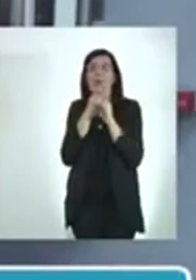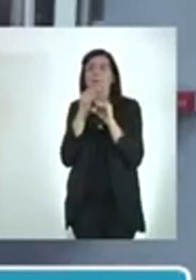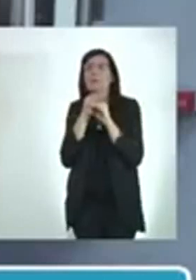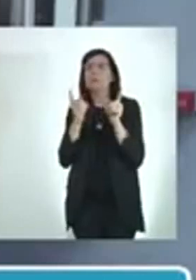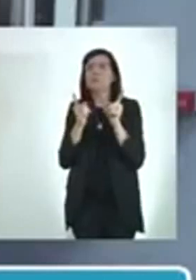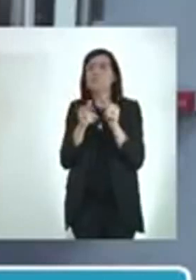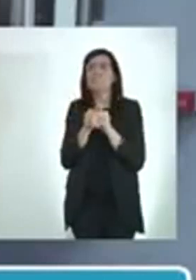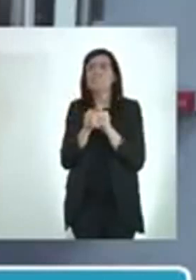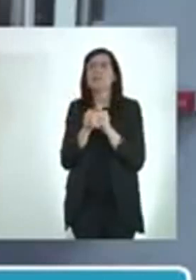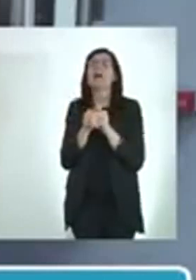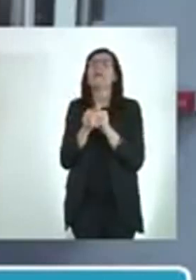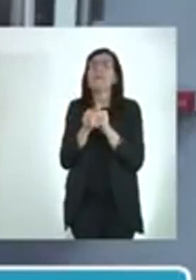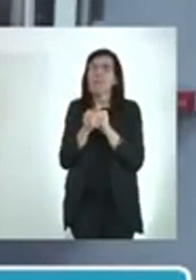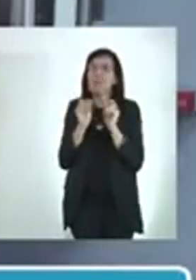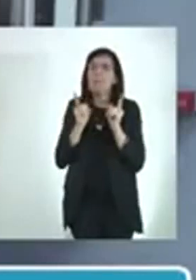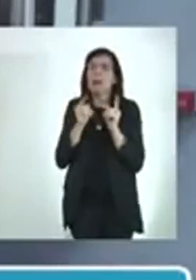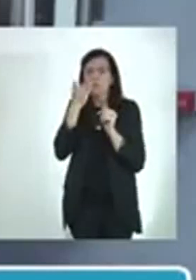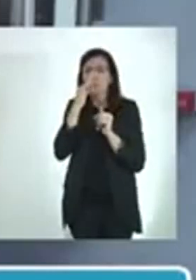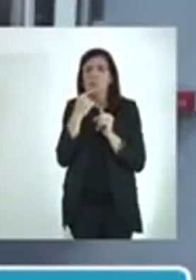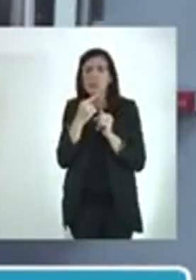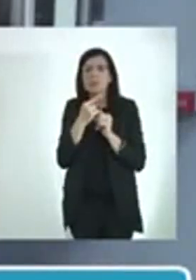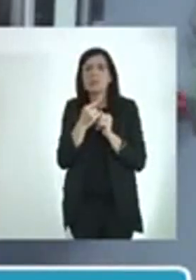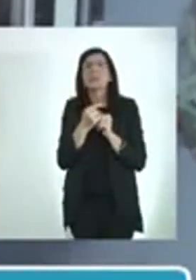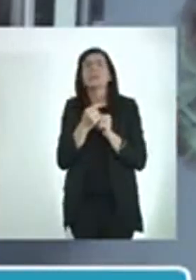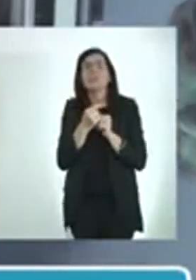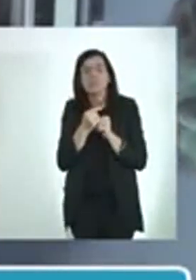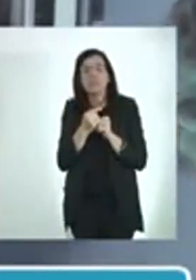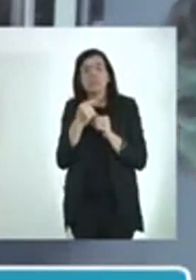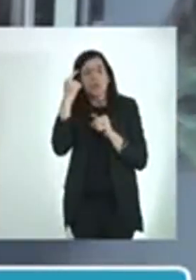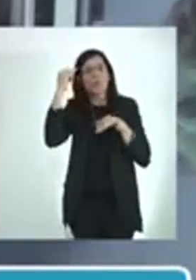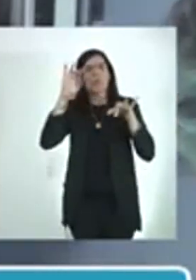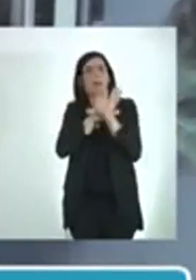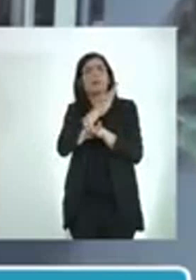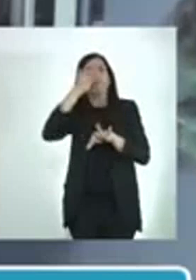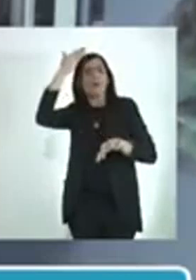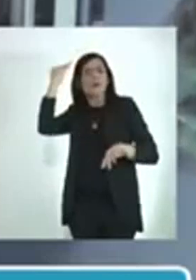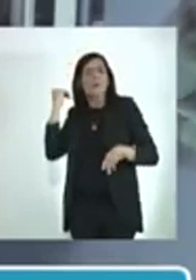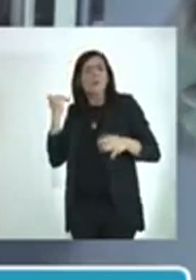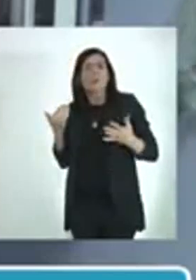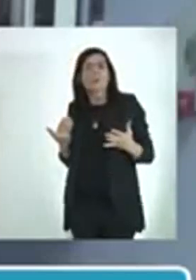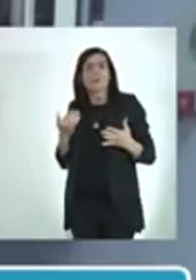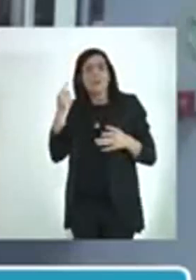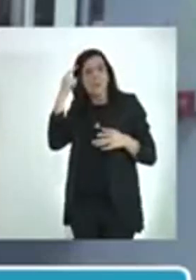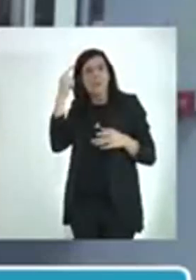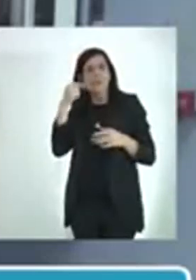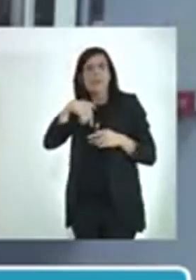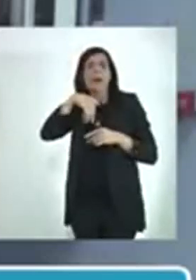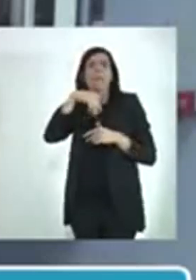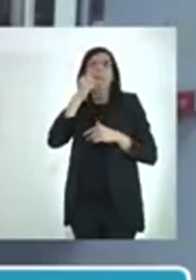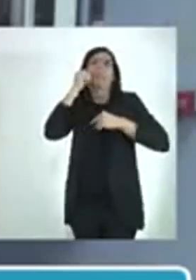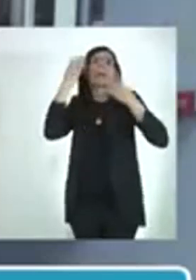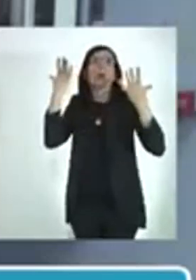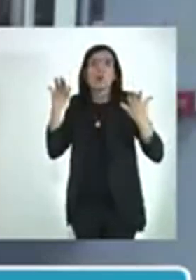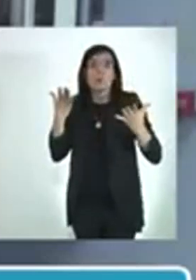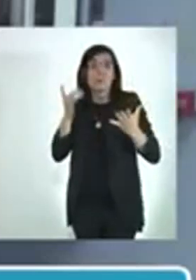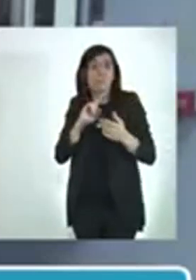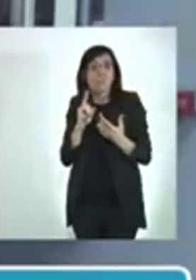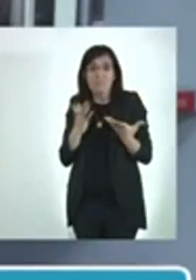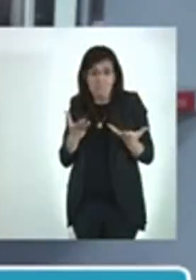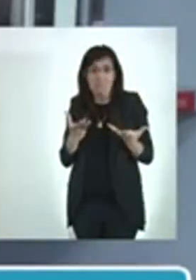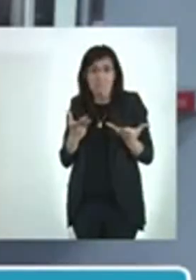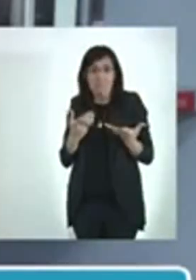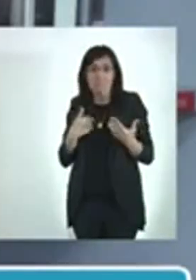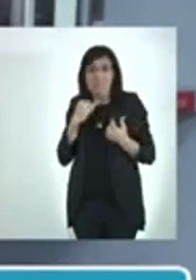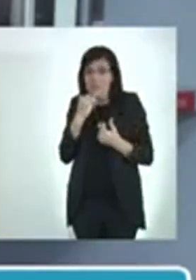decirnos, no era lo que yo pensaba, no era eso, porque también una de las teóricas del paradigma de ESI, Graciela